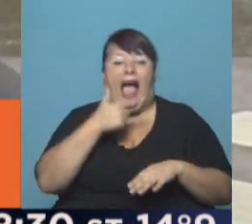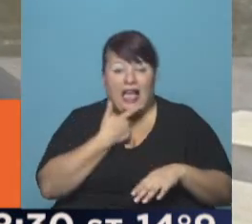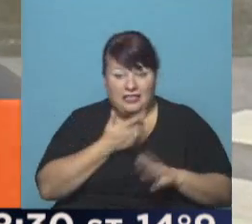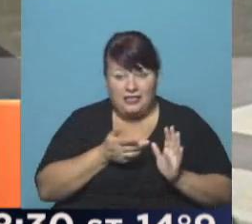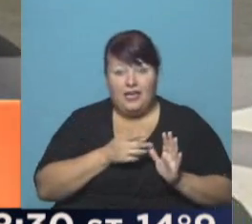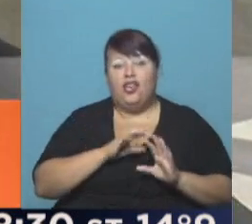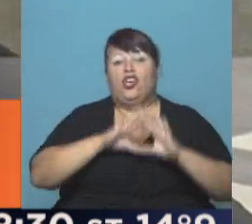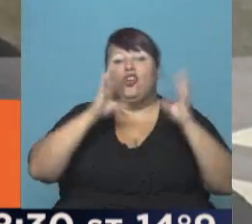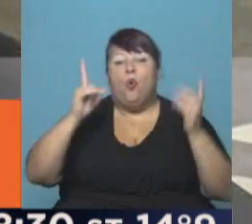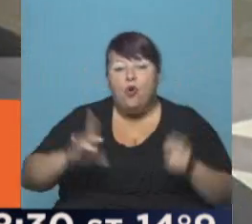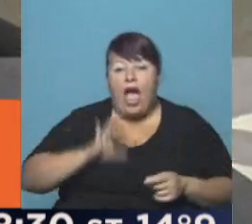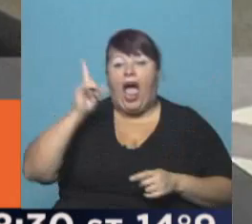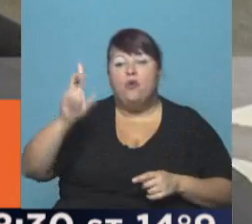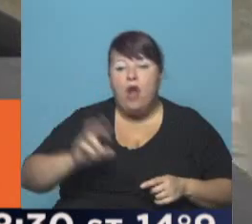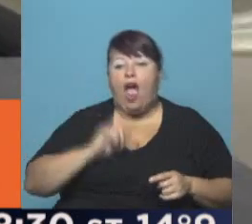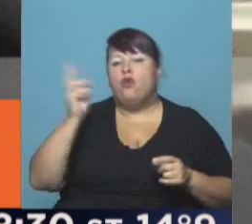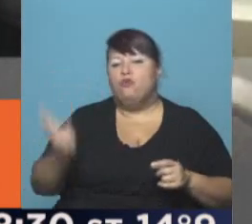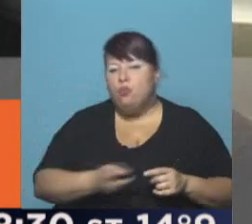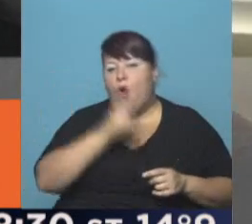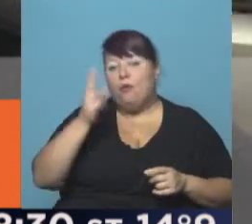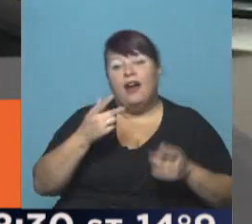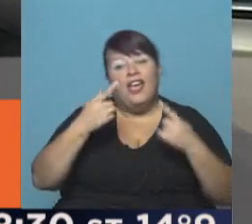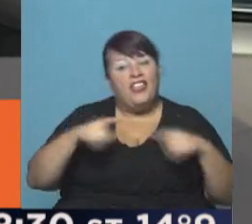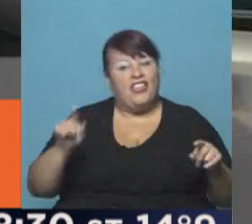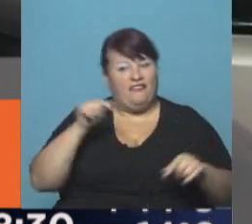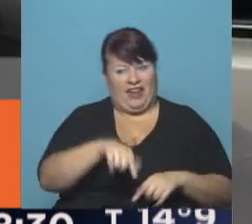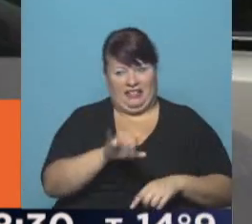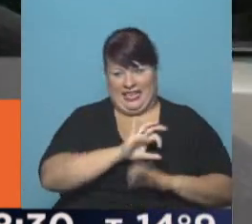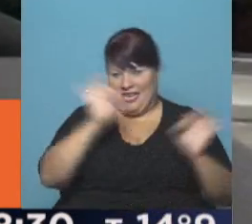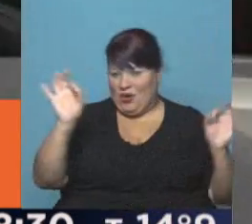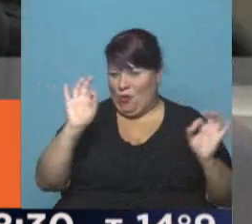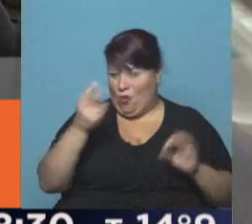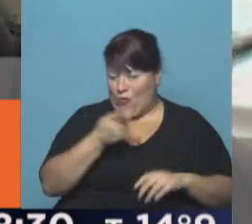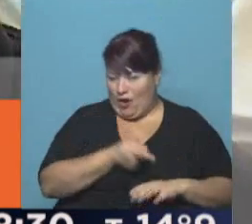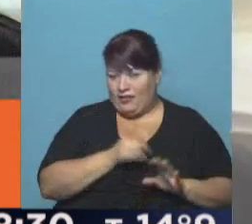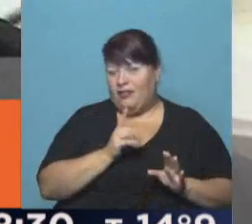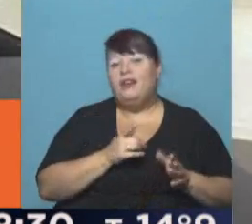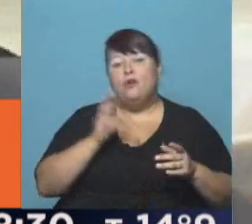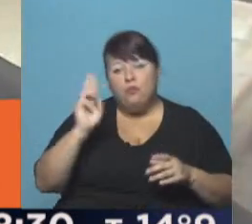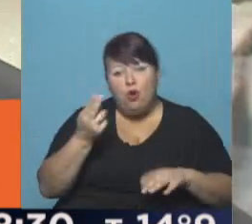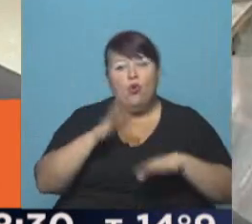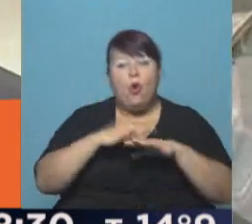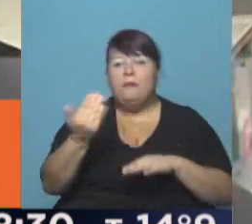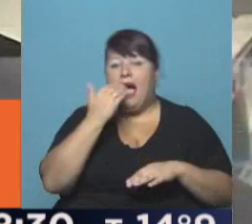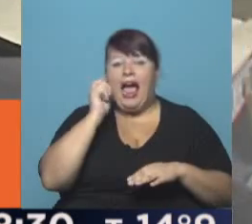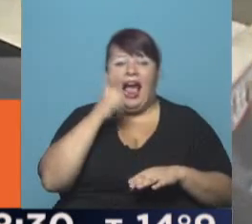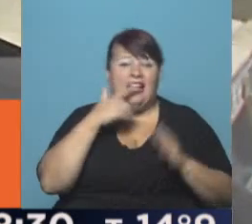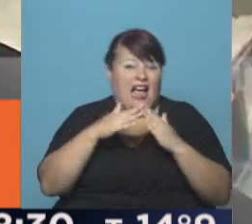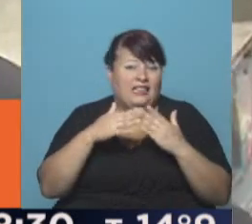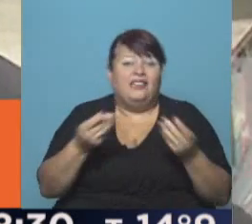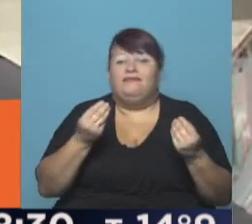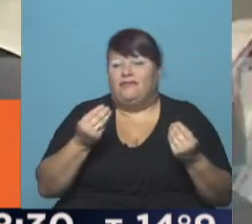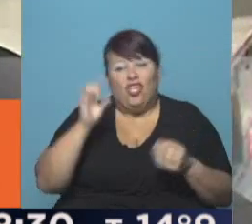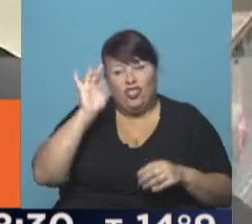carbono y todos los años tenemos muertos. A diferencia de esto, que no hemos tenido prácticamente ningún caso, tenemos muertos por monóxido de carbono. Y todo lo que hay que